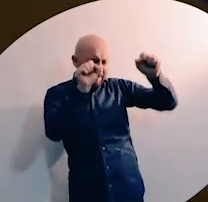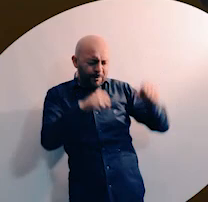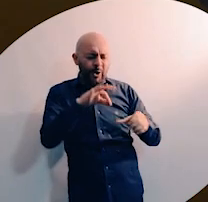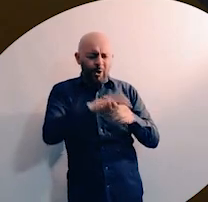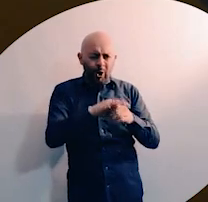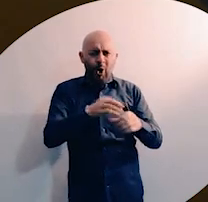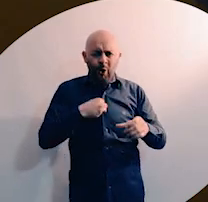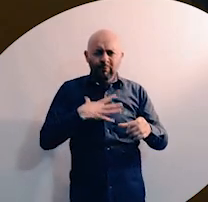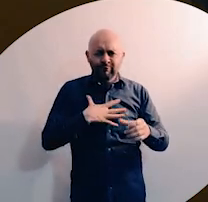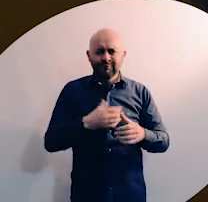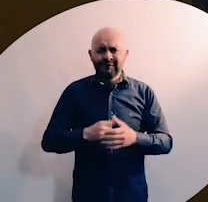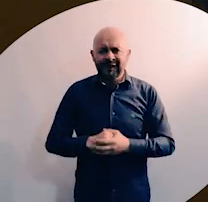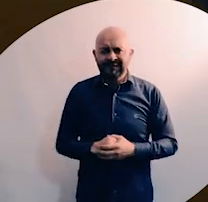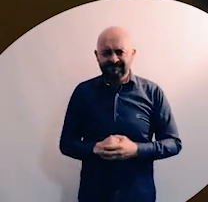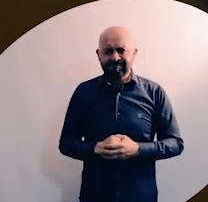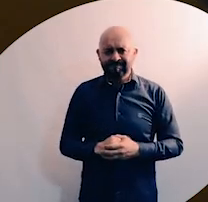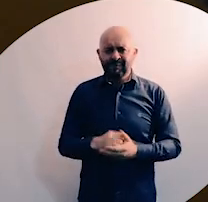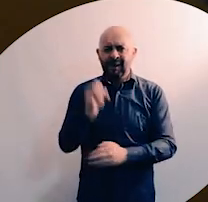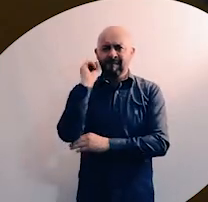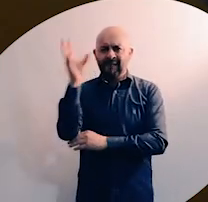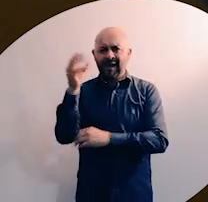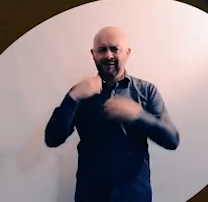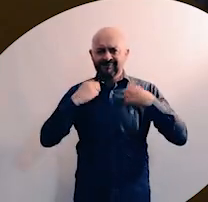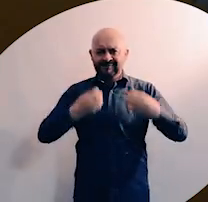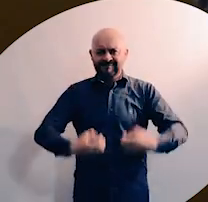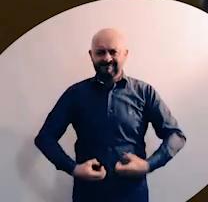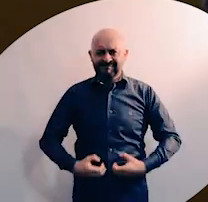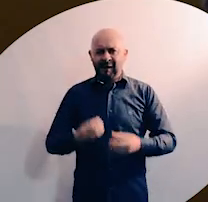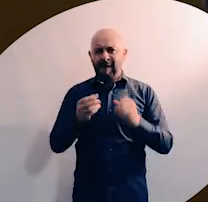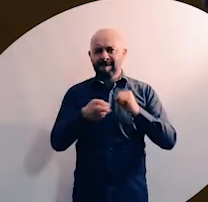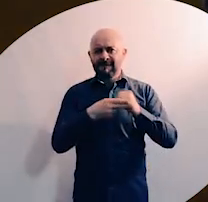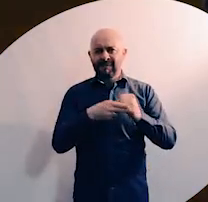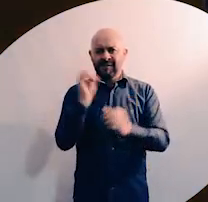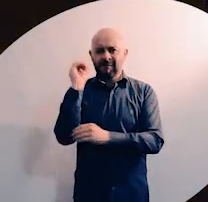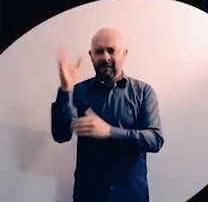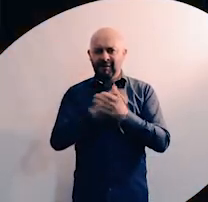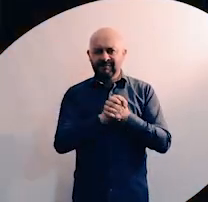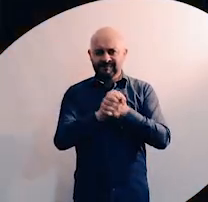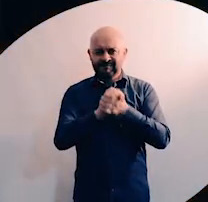poder identificar dónde tiene nuevas opciones de ahorro.